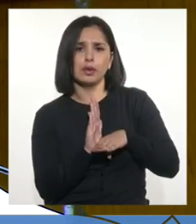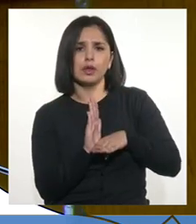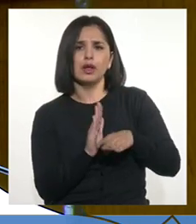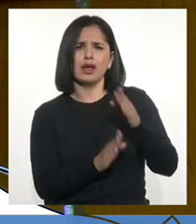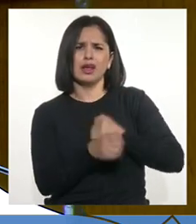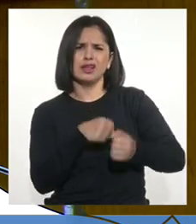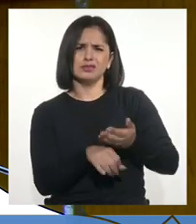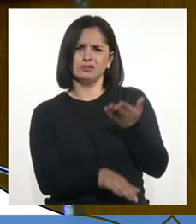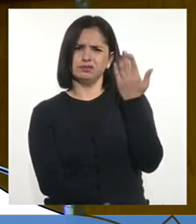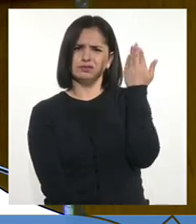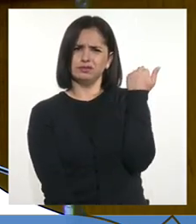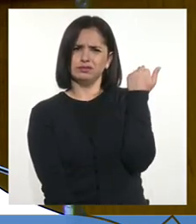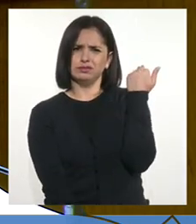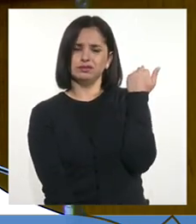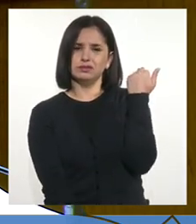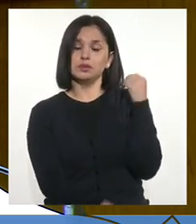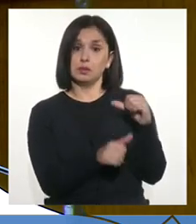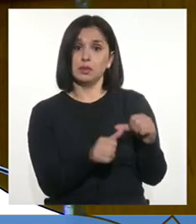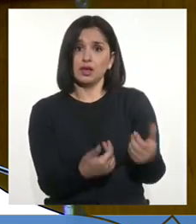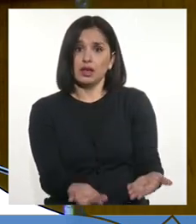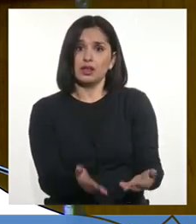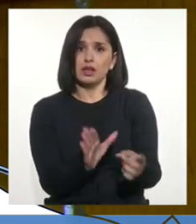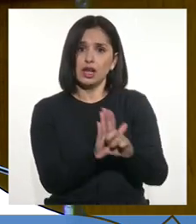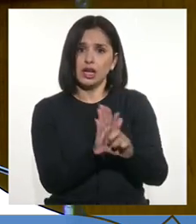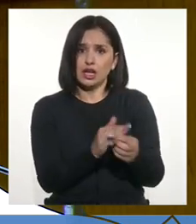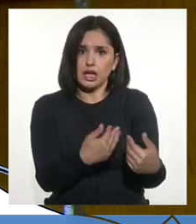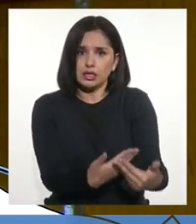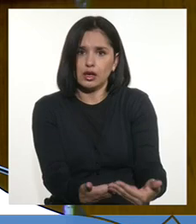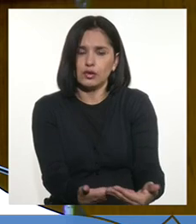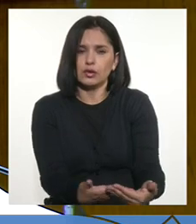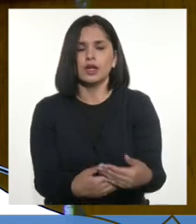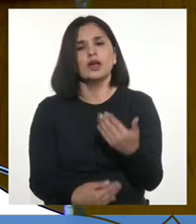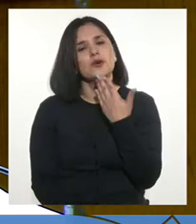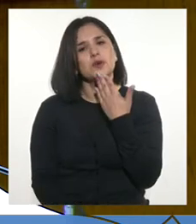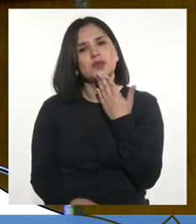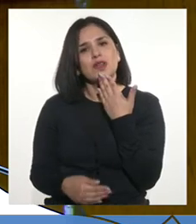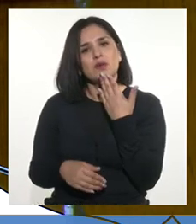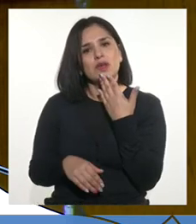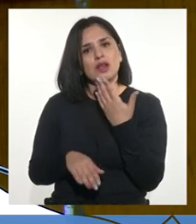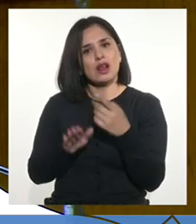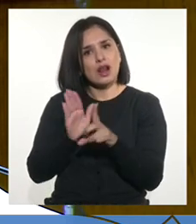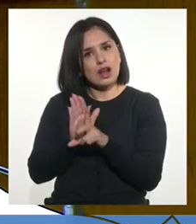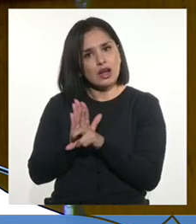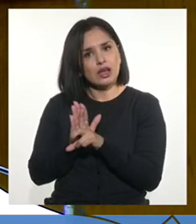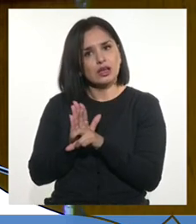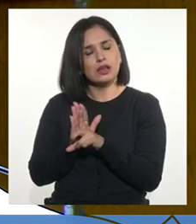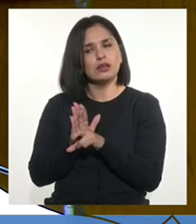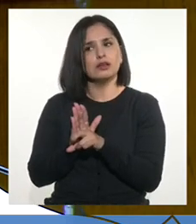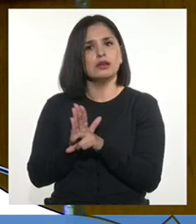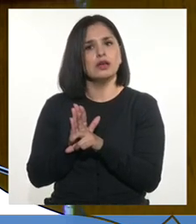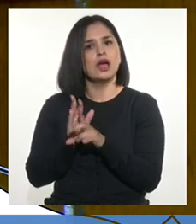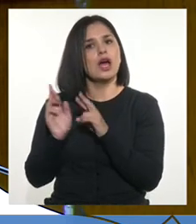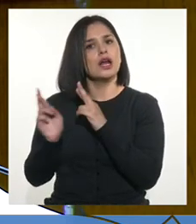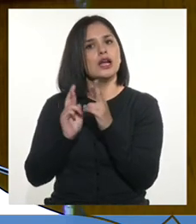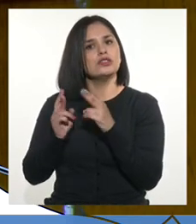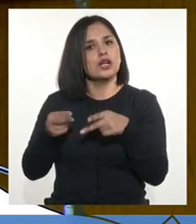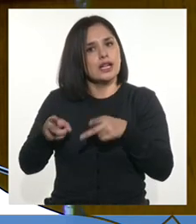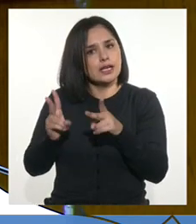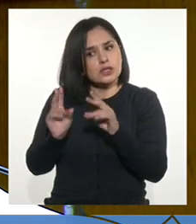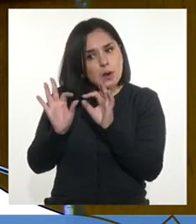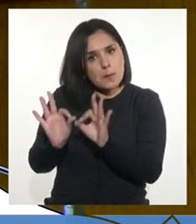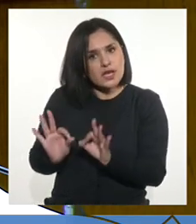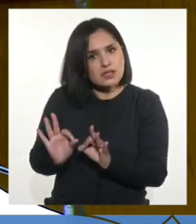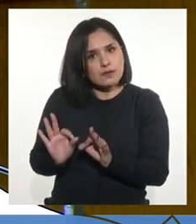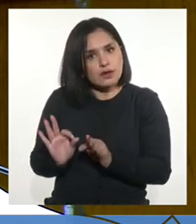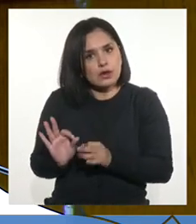aquellos años vigente como estaba también no es cierto leyes relativas al derecho específico deben